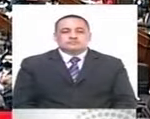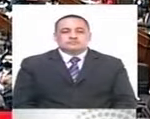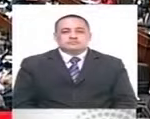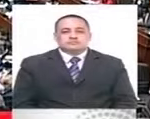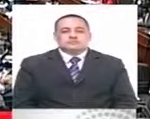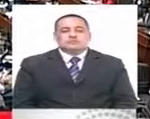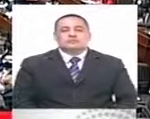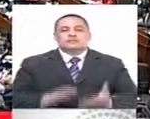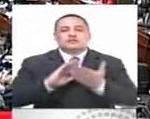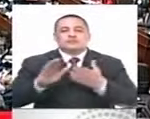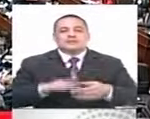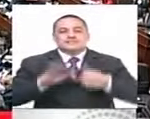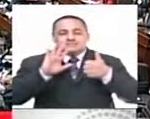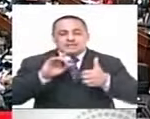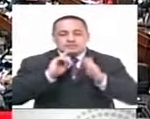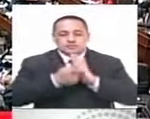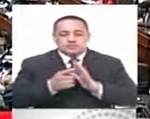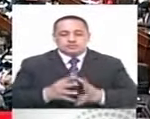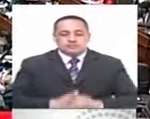Por 6 minutos.